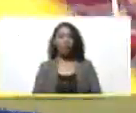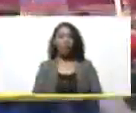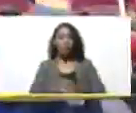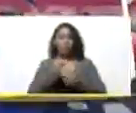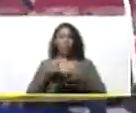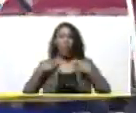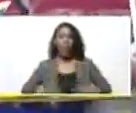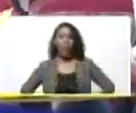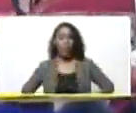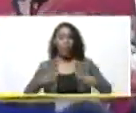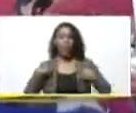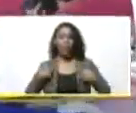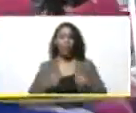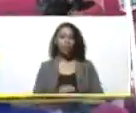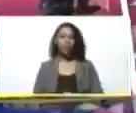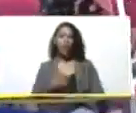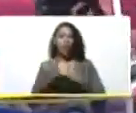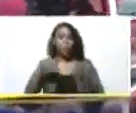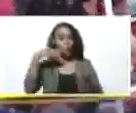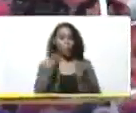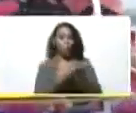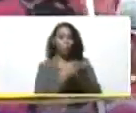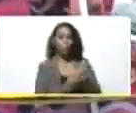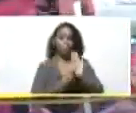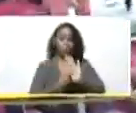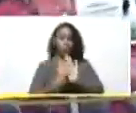humanista, como lo demostraron,